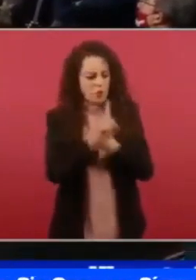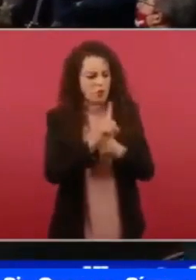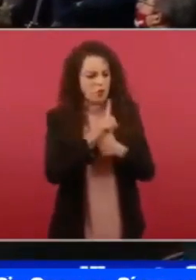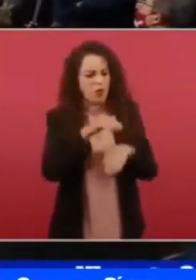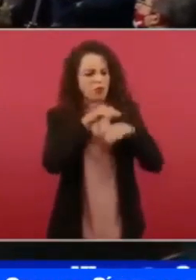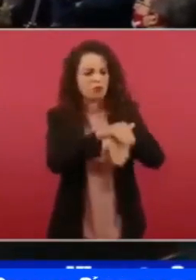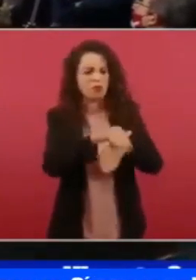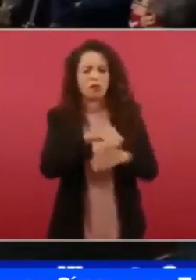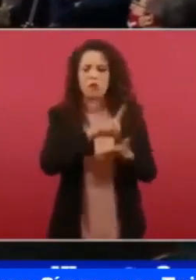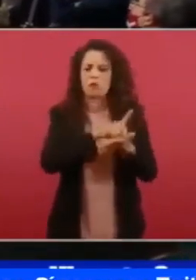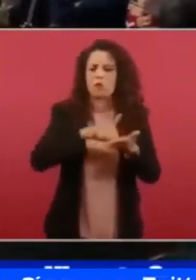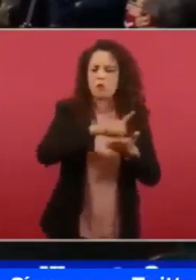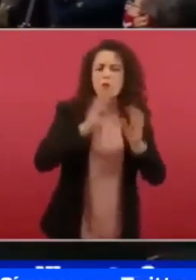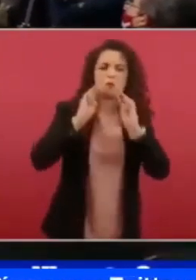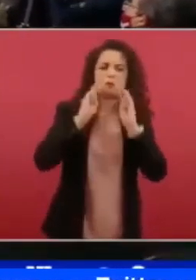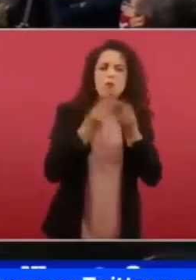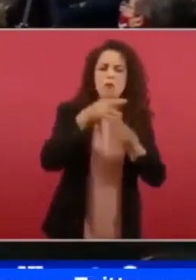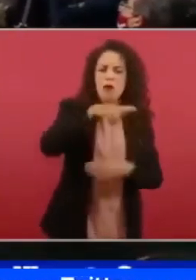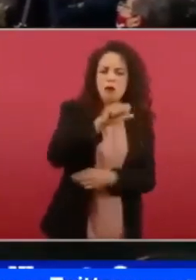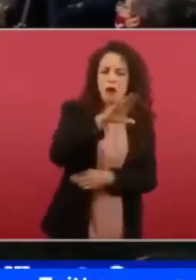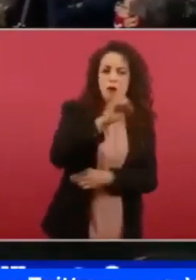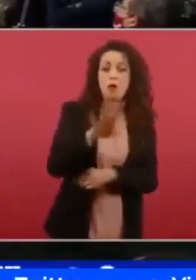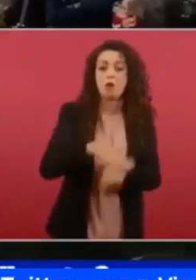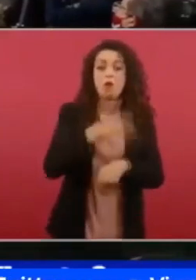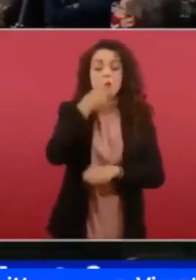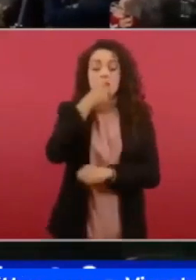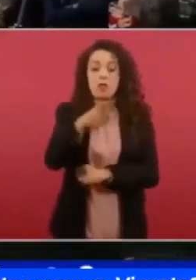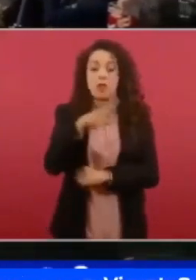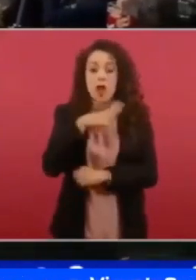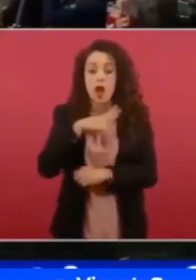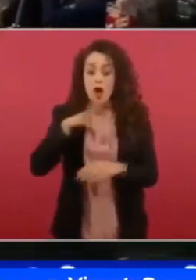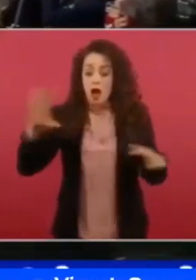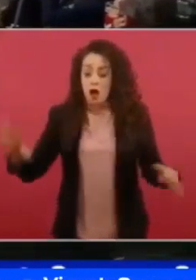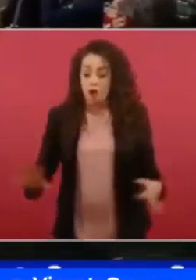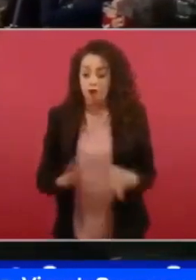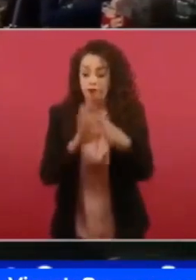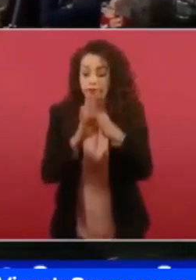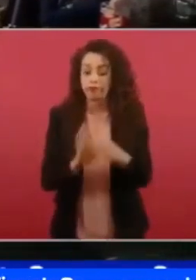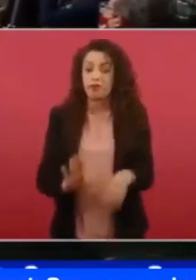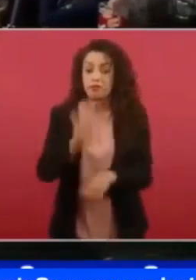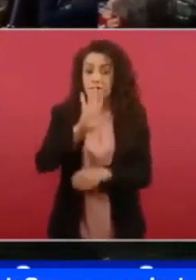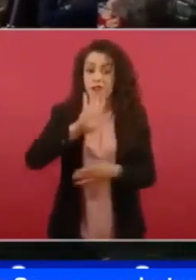Advierte ya que hay un vínculo de operación política.